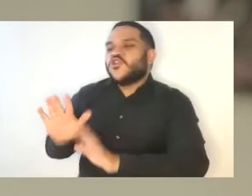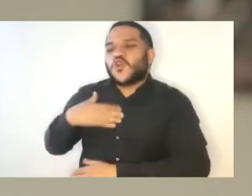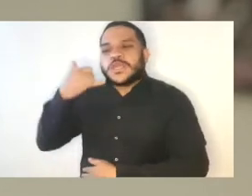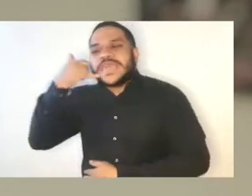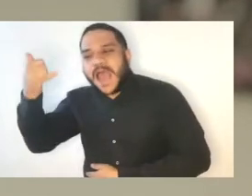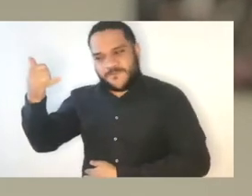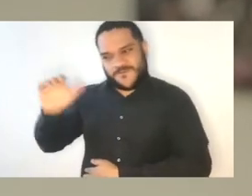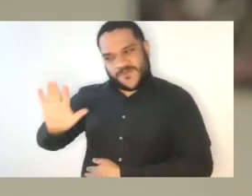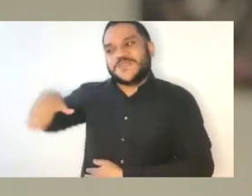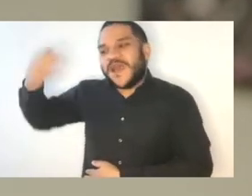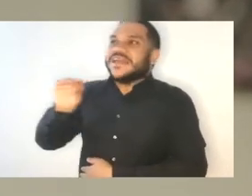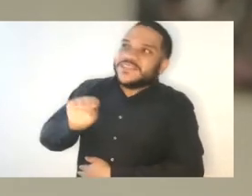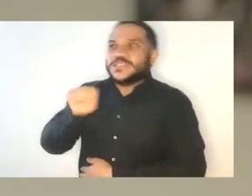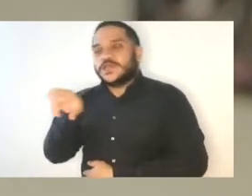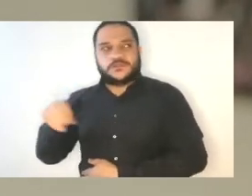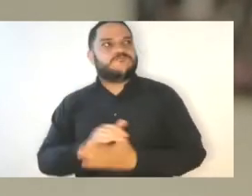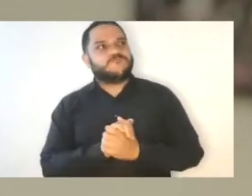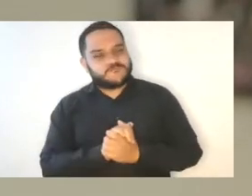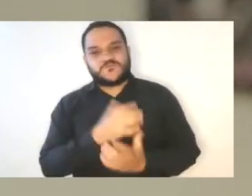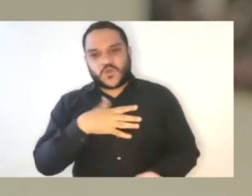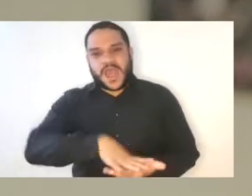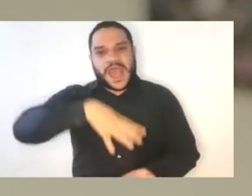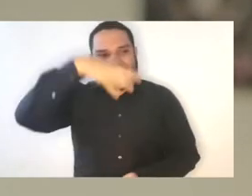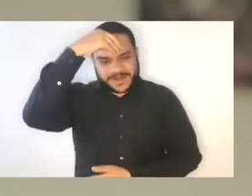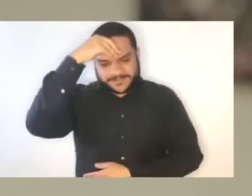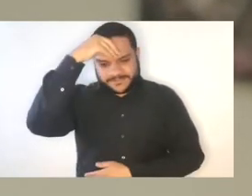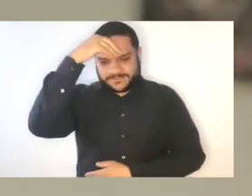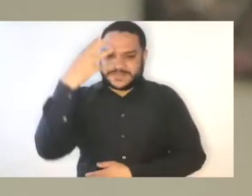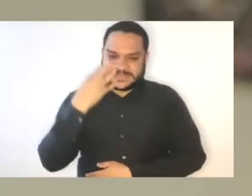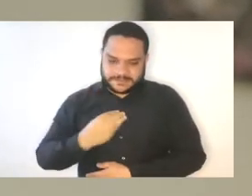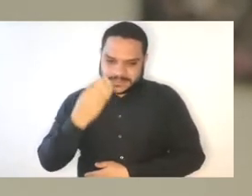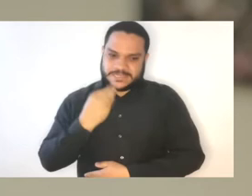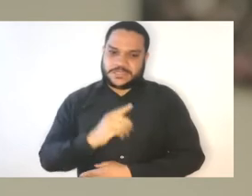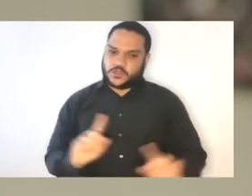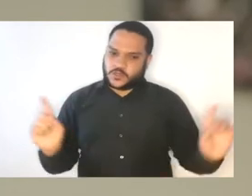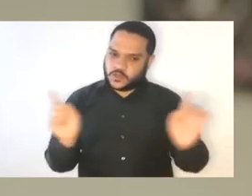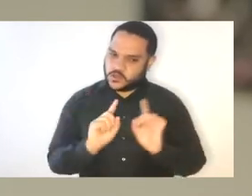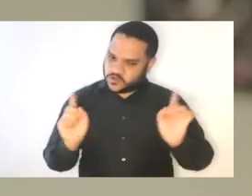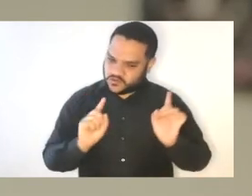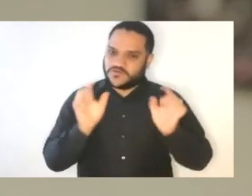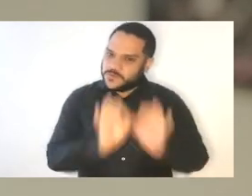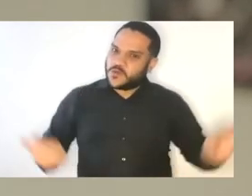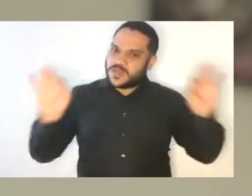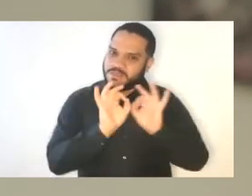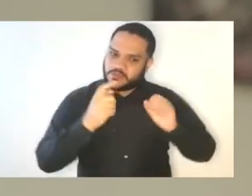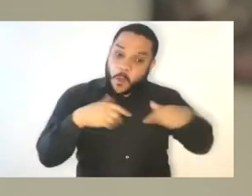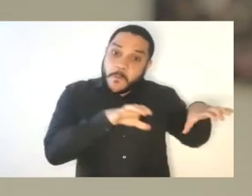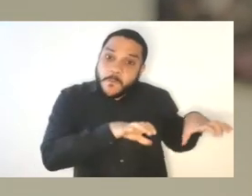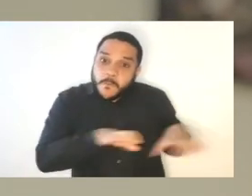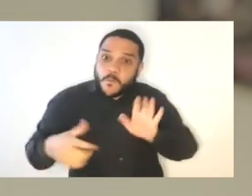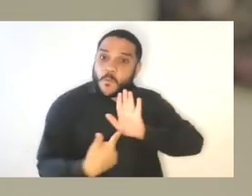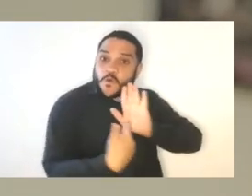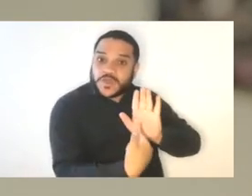No, no, no, no, no. Muchas veces me decían, no, sabes que yo te llamo y te confirmo. Estos casos, pues me fueron enseñando como en experiencia a decir, no, no hay